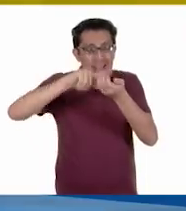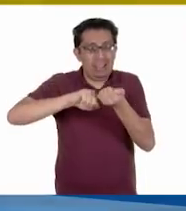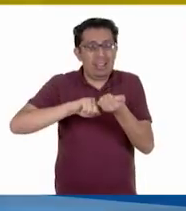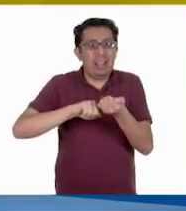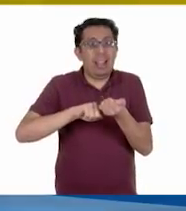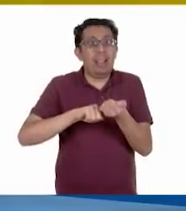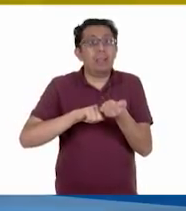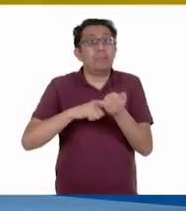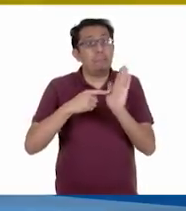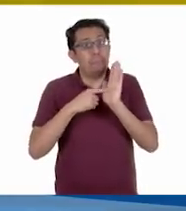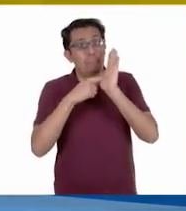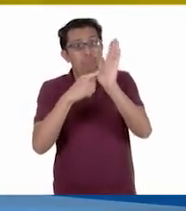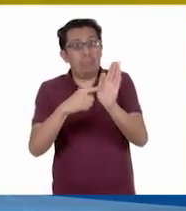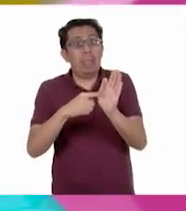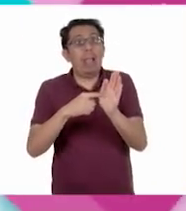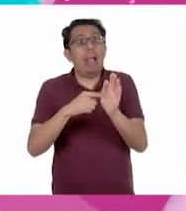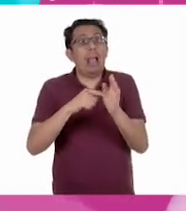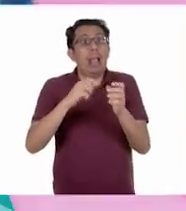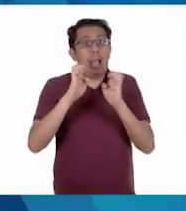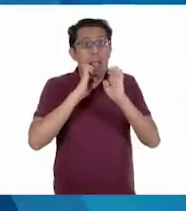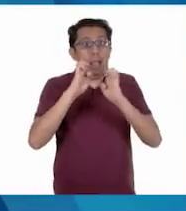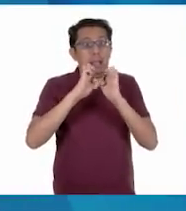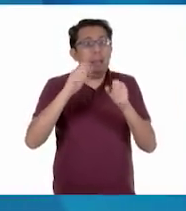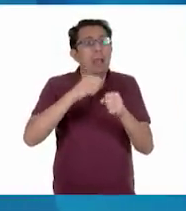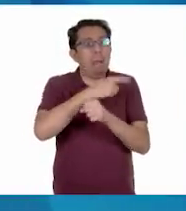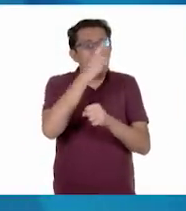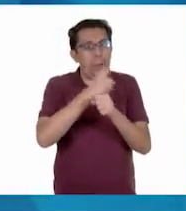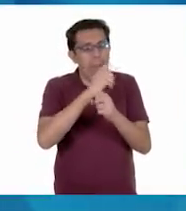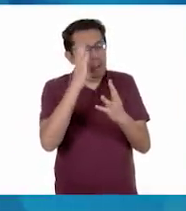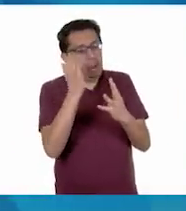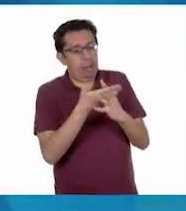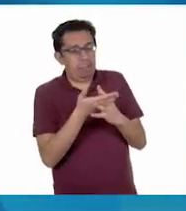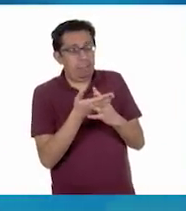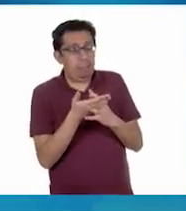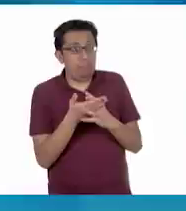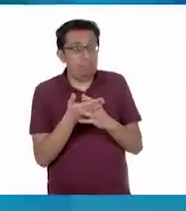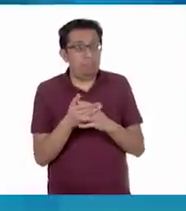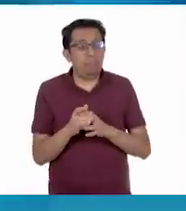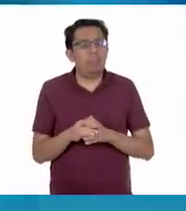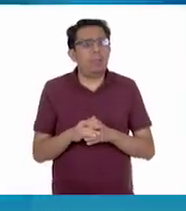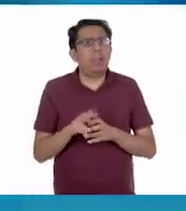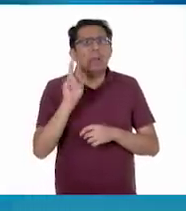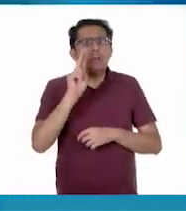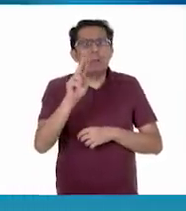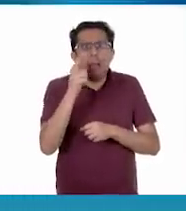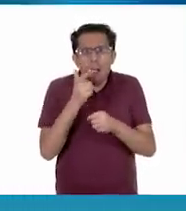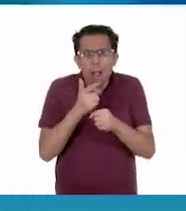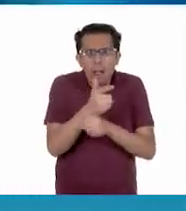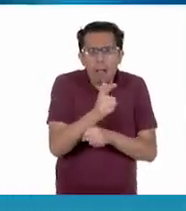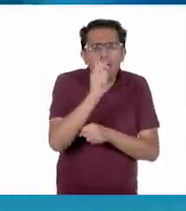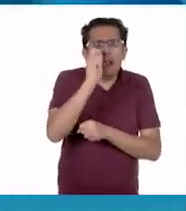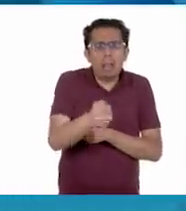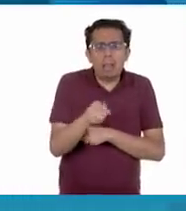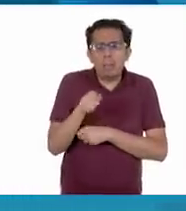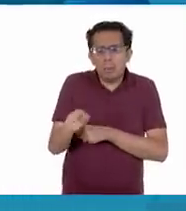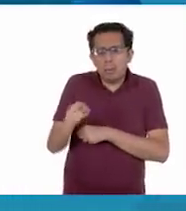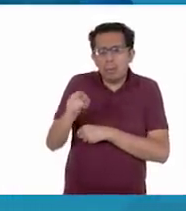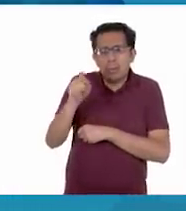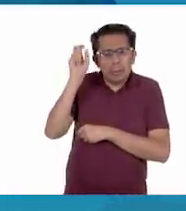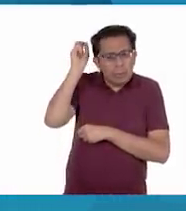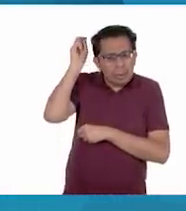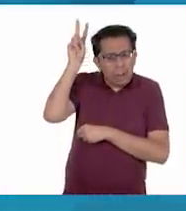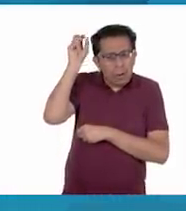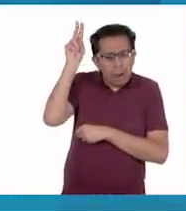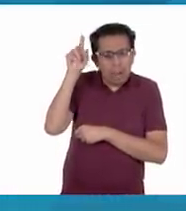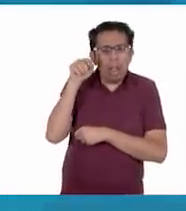la primera parte de la entrevista. ¿Qué podemos observar? ¿Qué es lo primero que notan? ¿Raulito? Lo